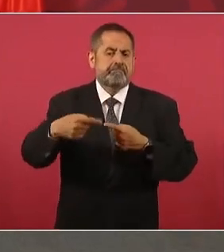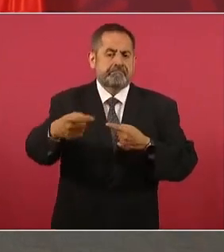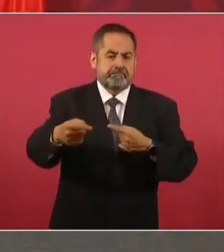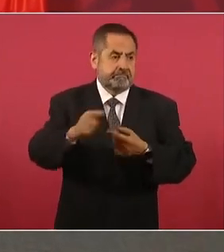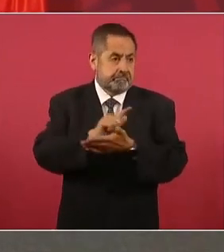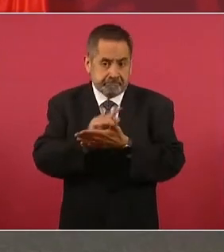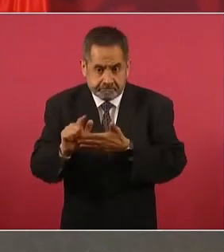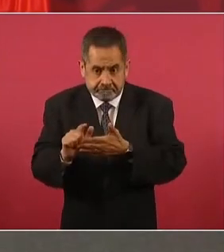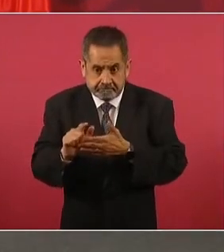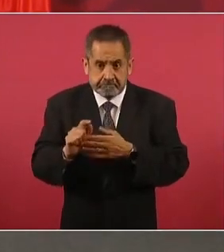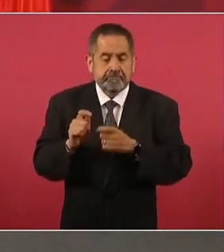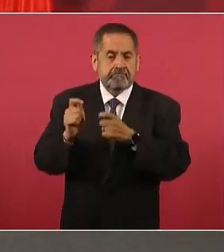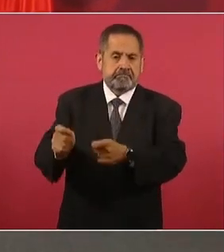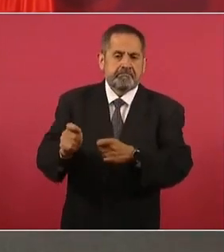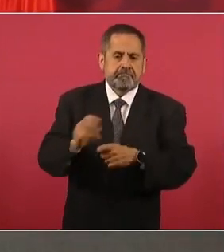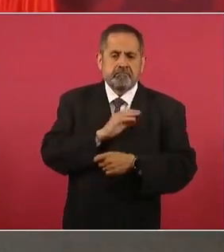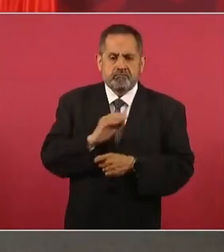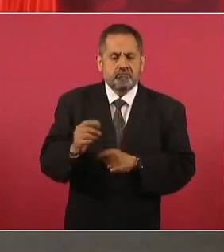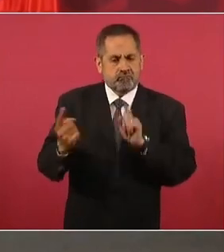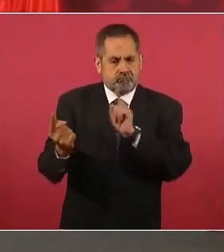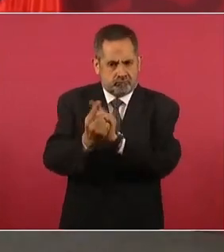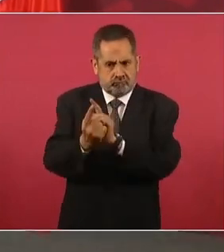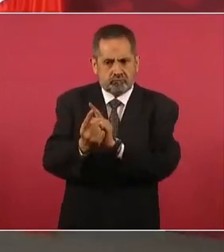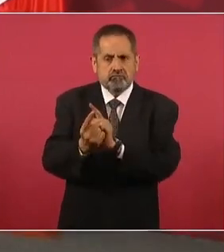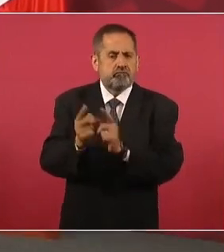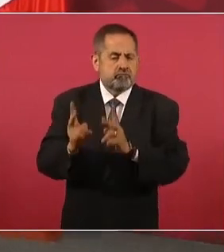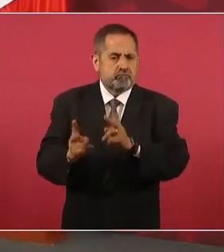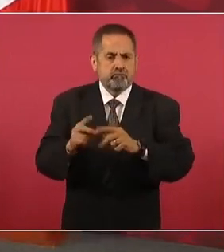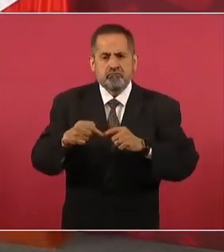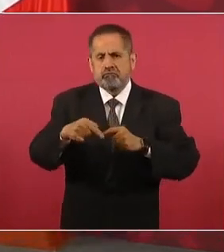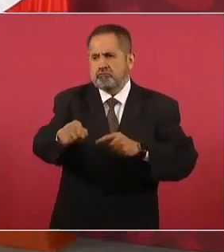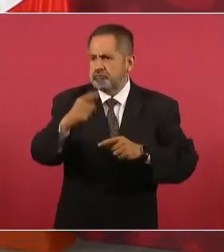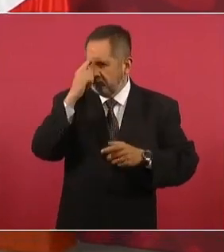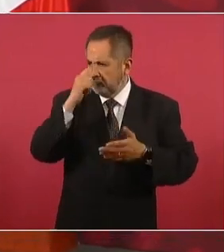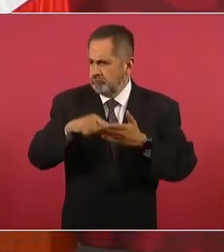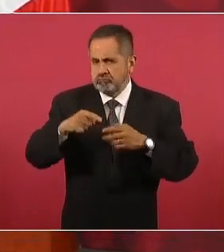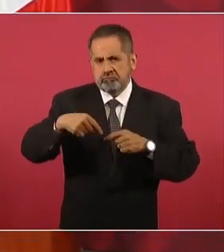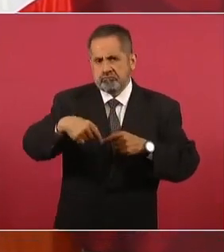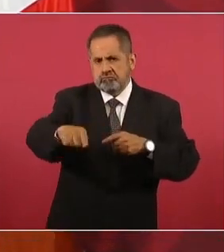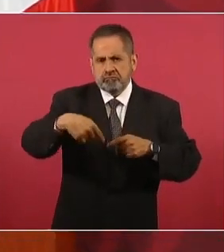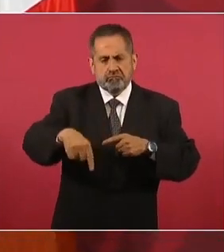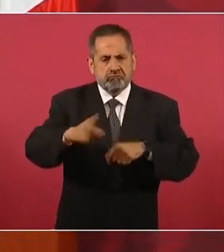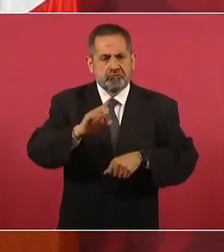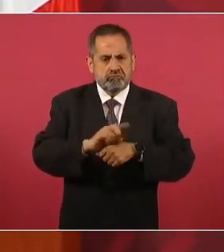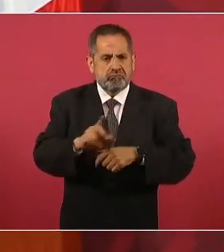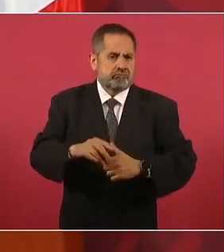Ya se va a incorporar, yo creo que en estos días ya,